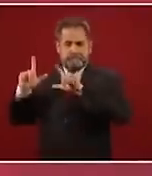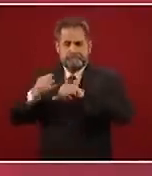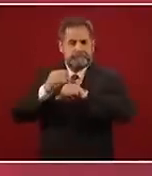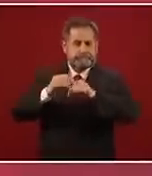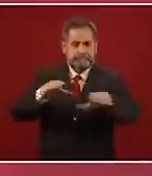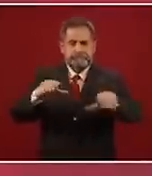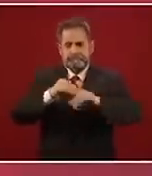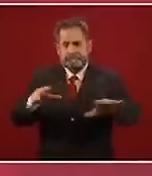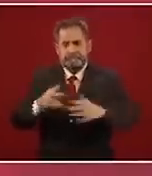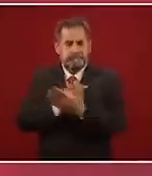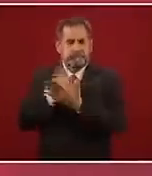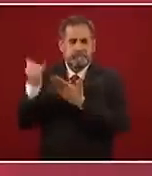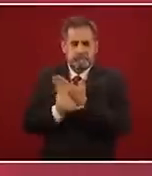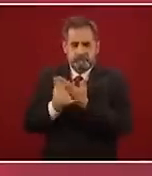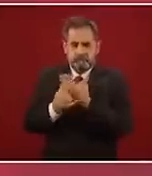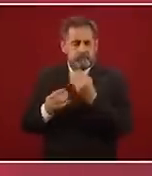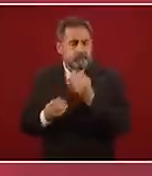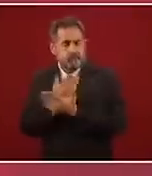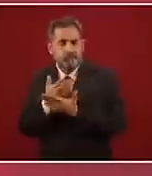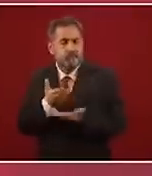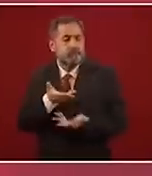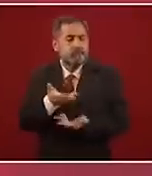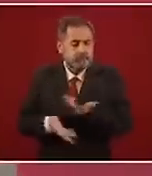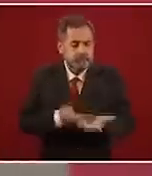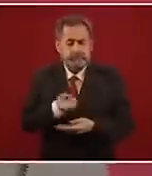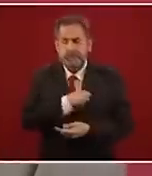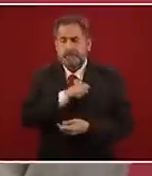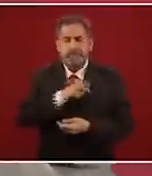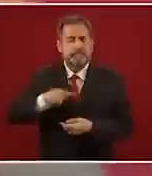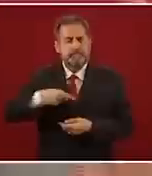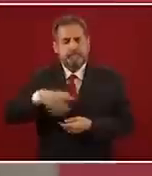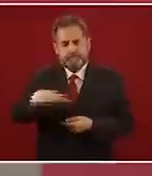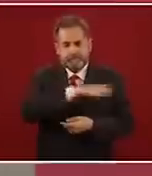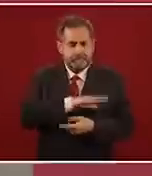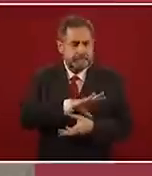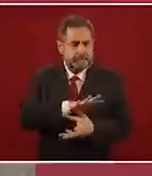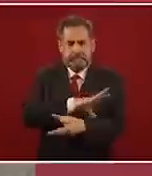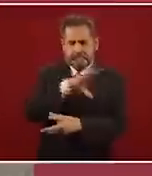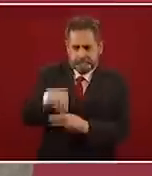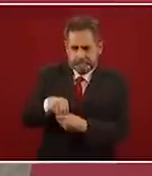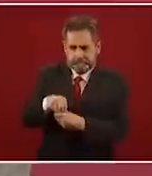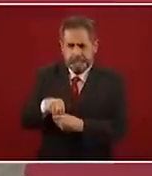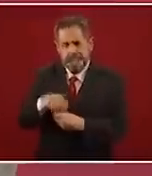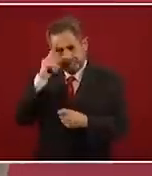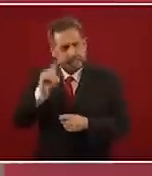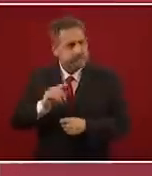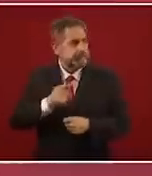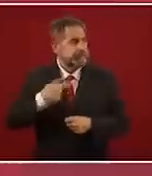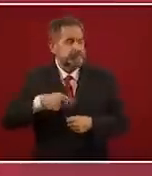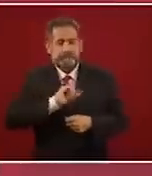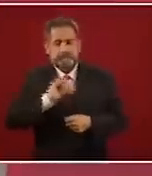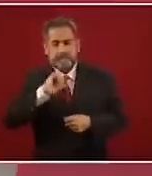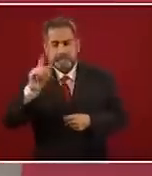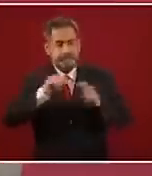este proyecto de crear el Servicio Nacional de Salud Pública como un mecanismo de integrar a todos los profesionales